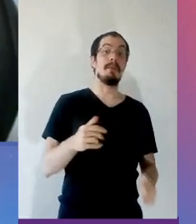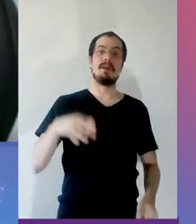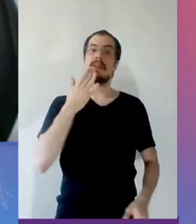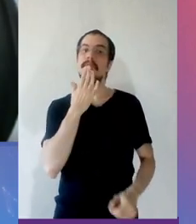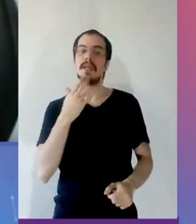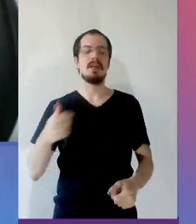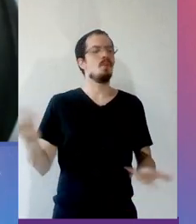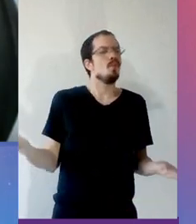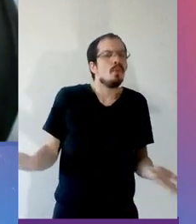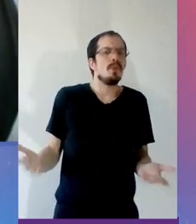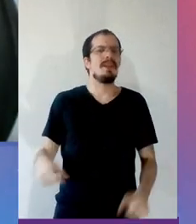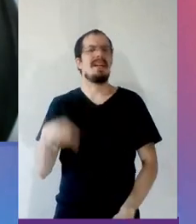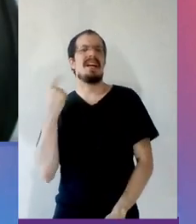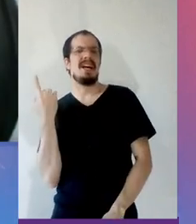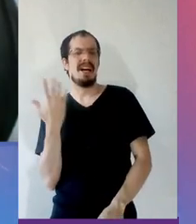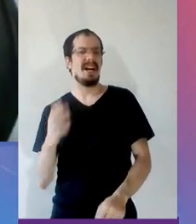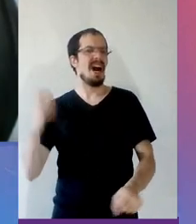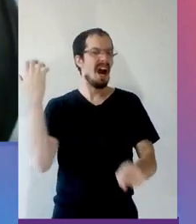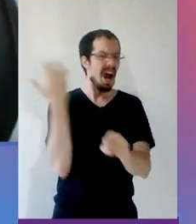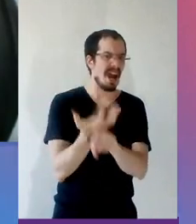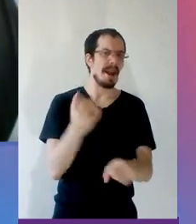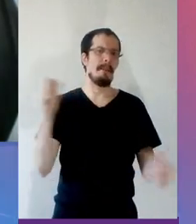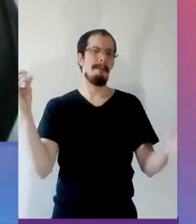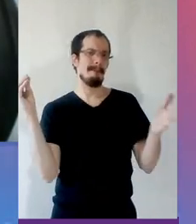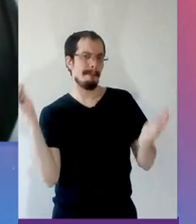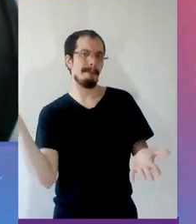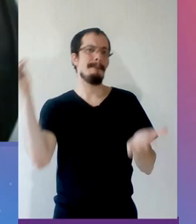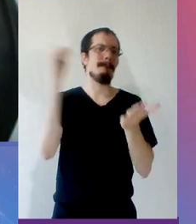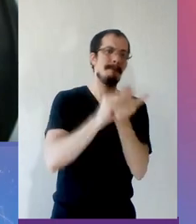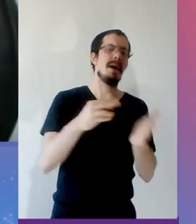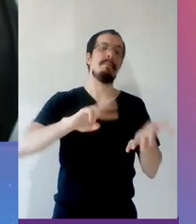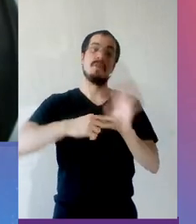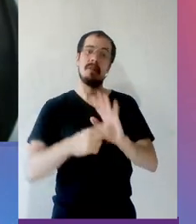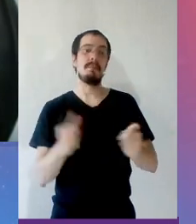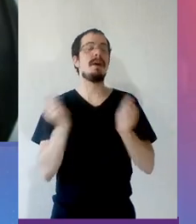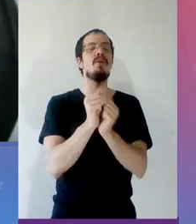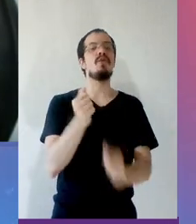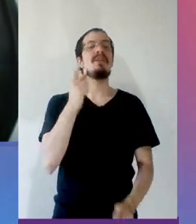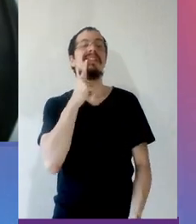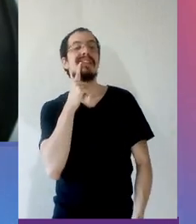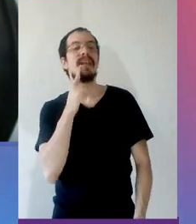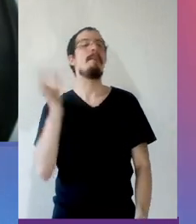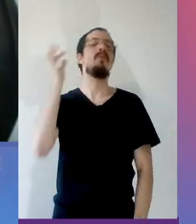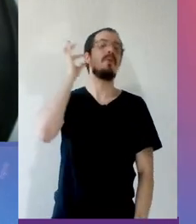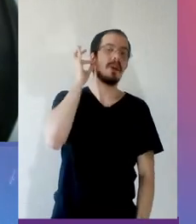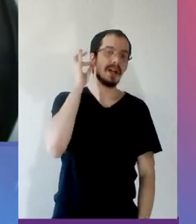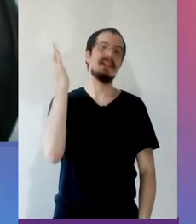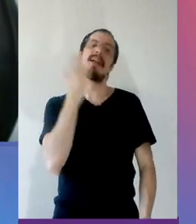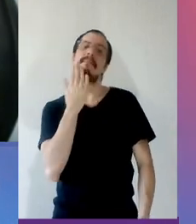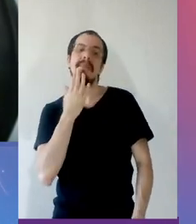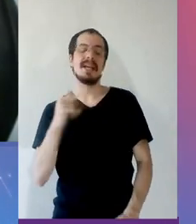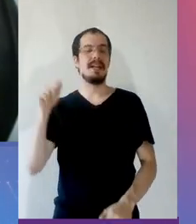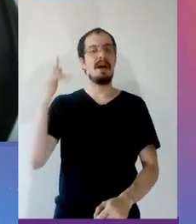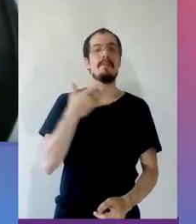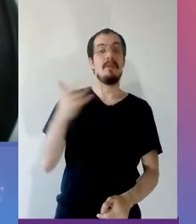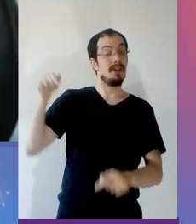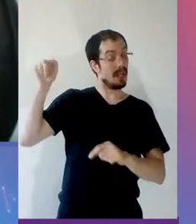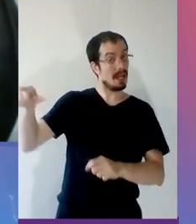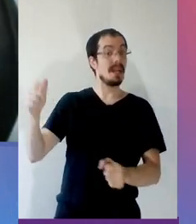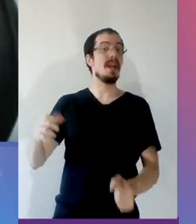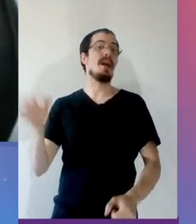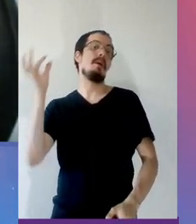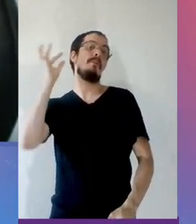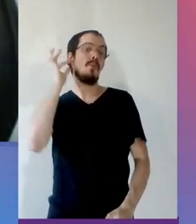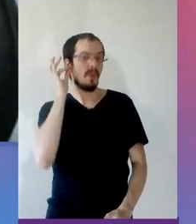que somos las cuidadoras, las criadoras en general, podríamos decir que hemos sido también las que hemos sido más afectadas y por lo